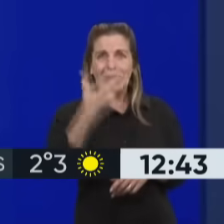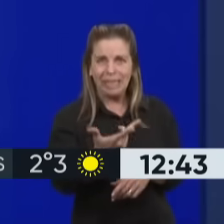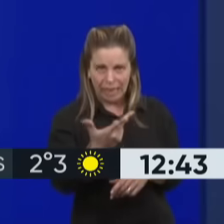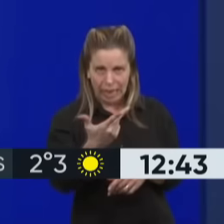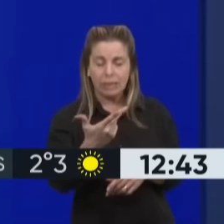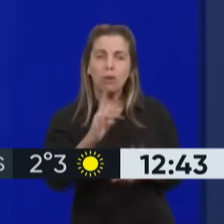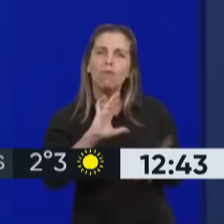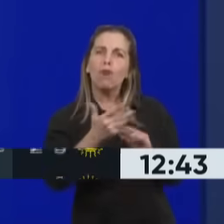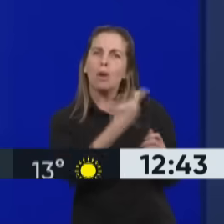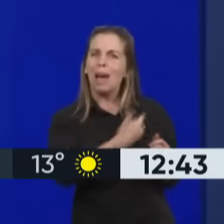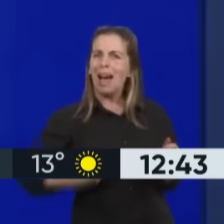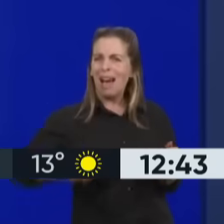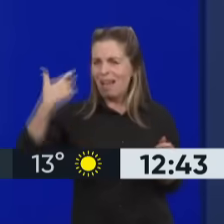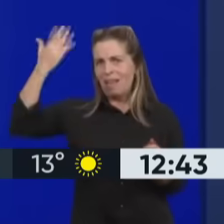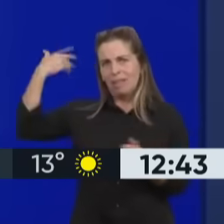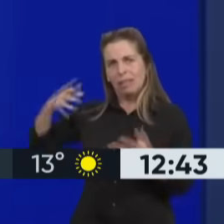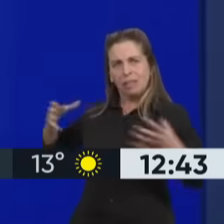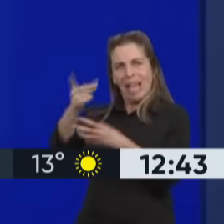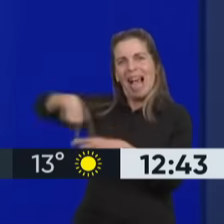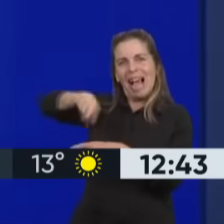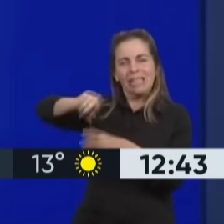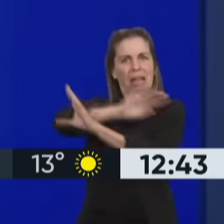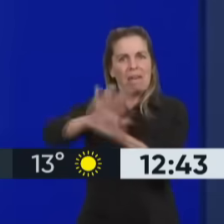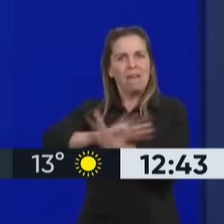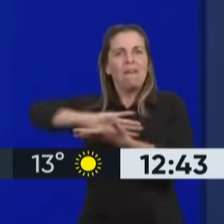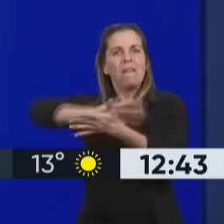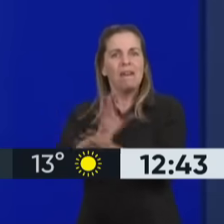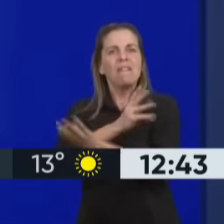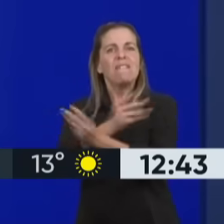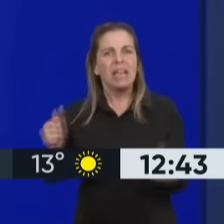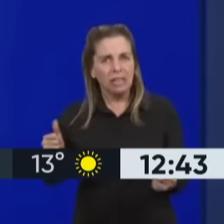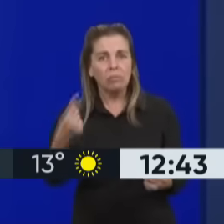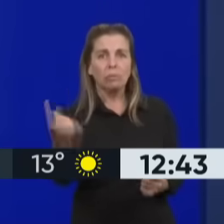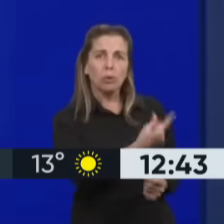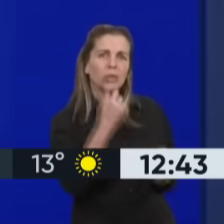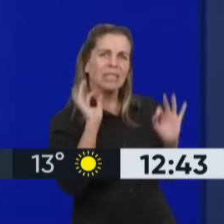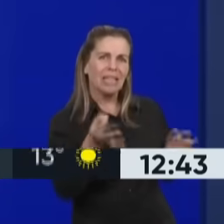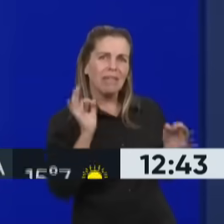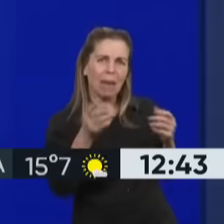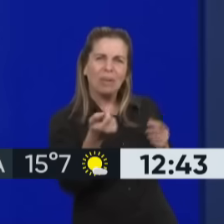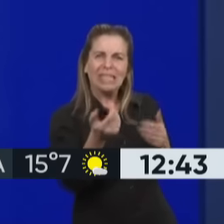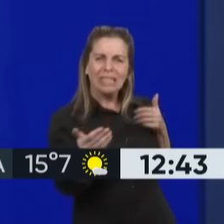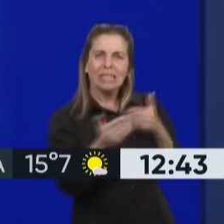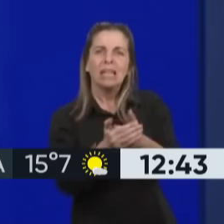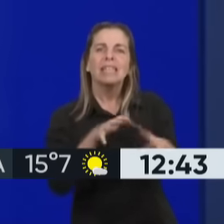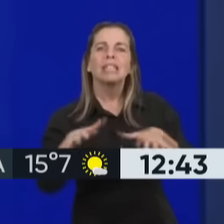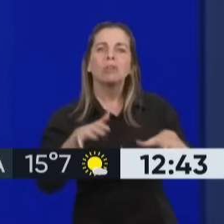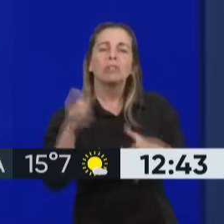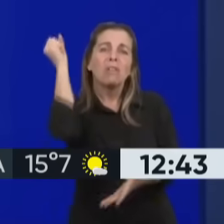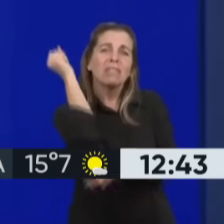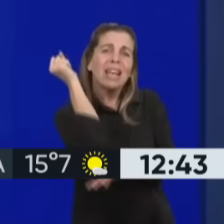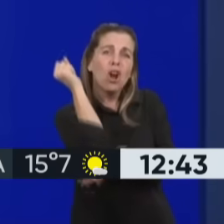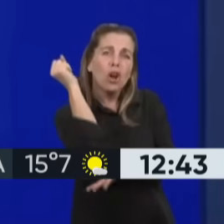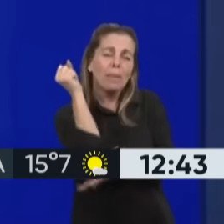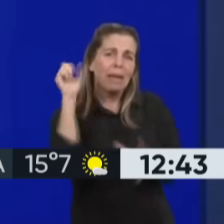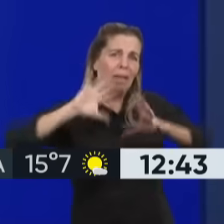casta llegó a su límite. Los argentinos miramos al abismo del caos y la hiperinflación, y frente a eso asumimos los riesgos